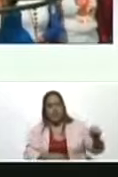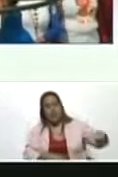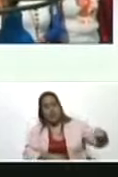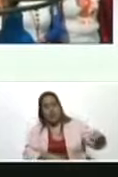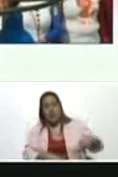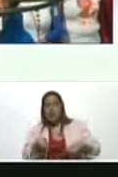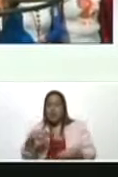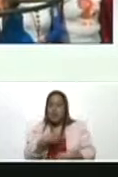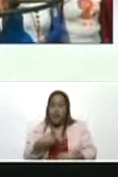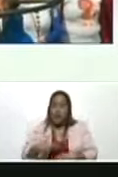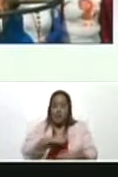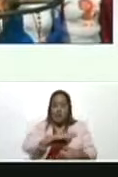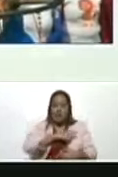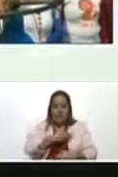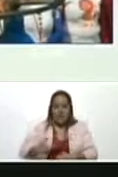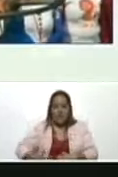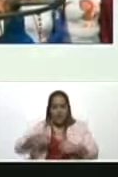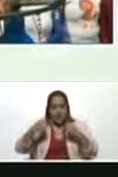¿Prefieren un presidente duro